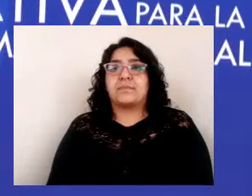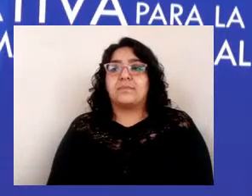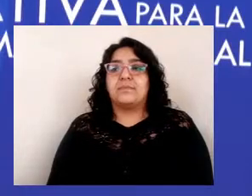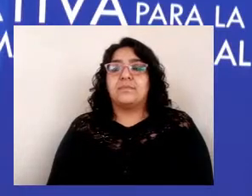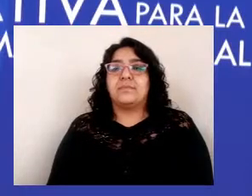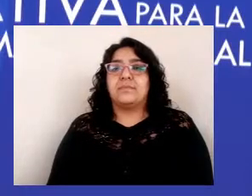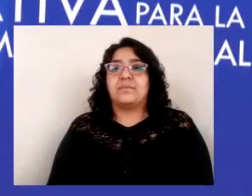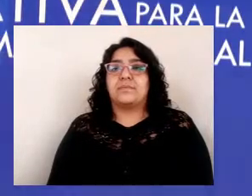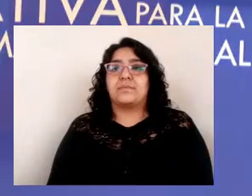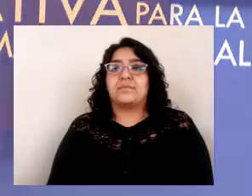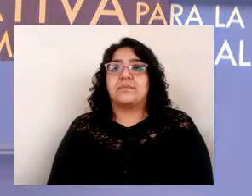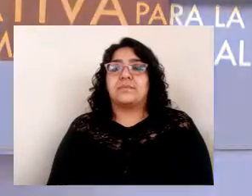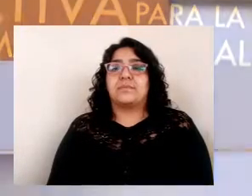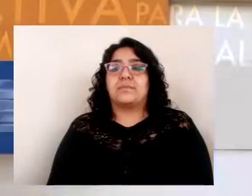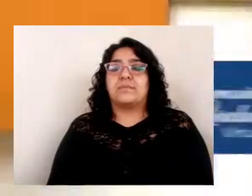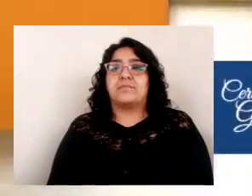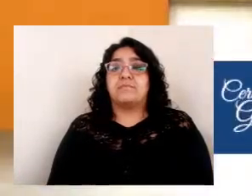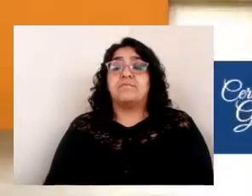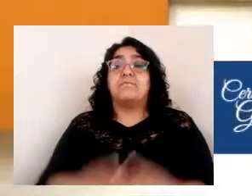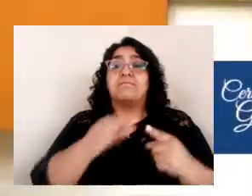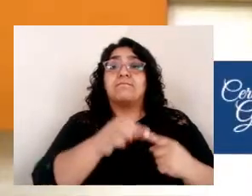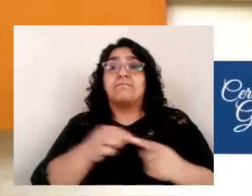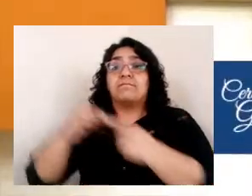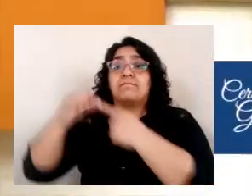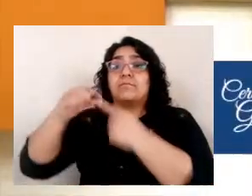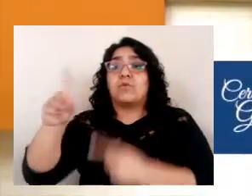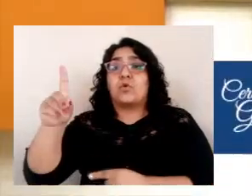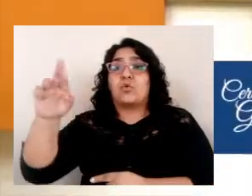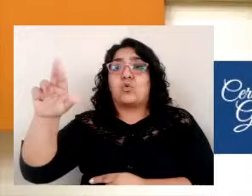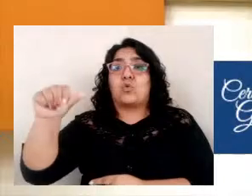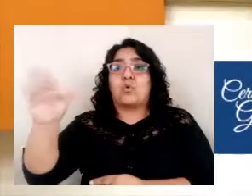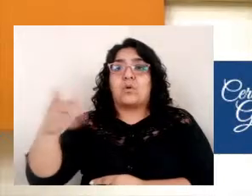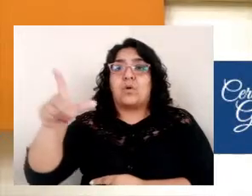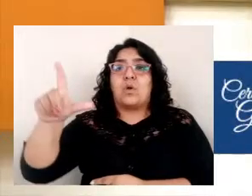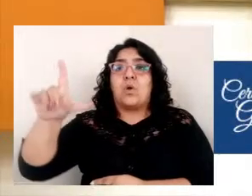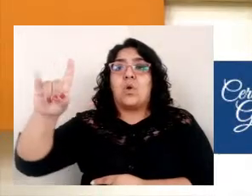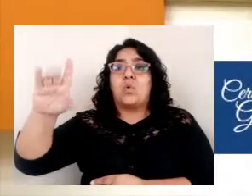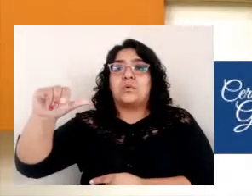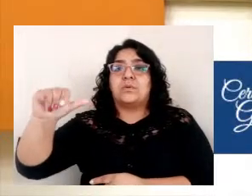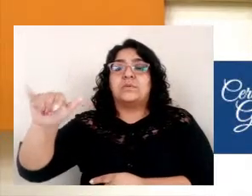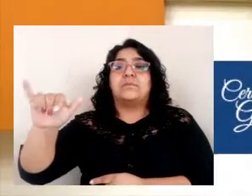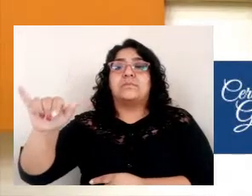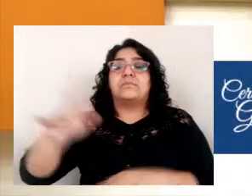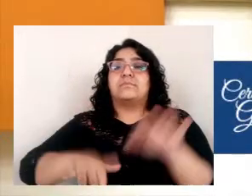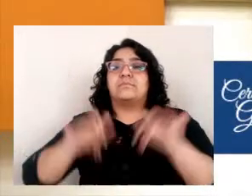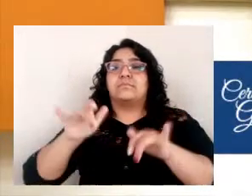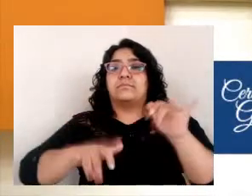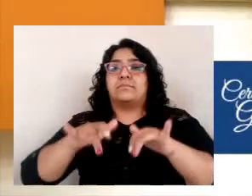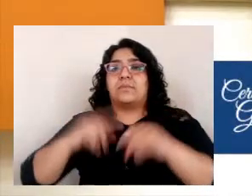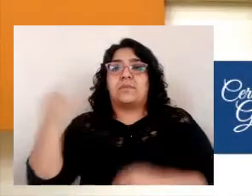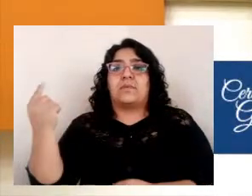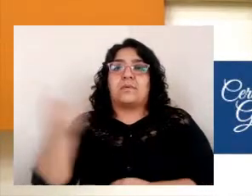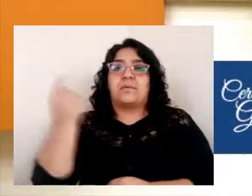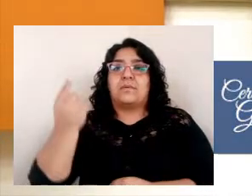La especialista Dora Lucy Arce Hidalgo, secretaria general.